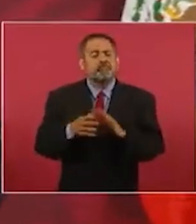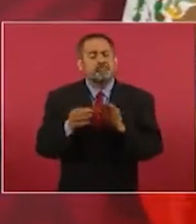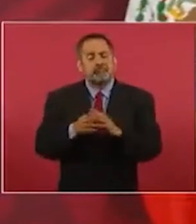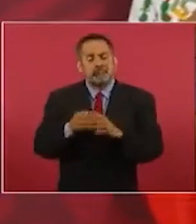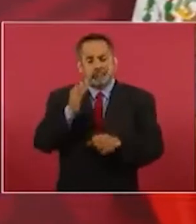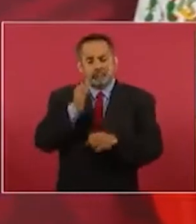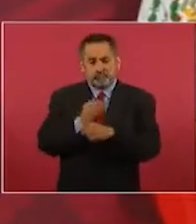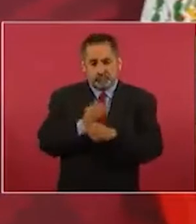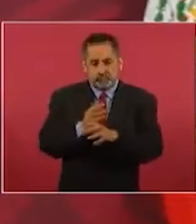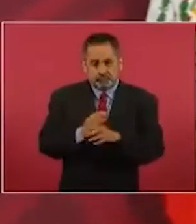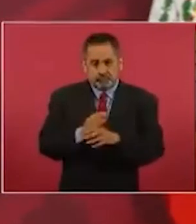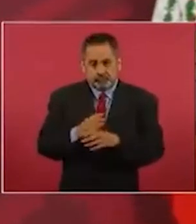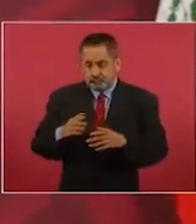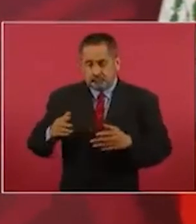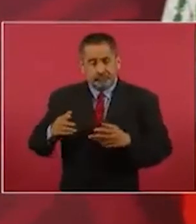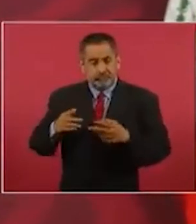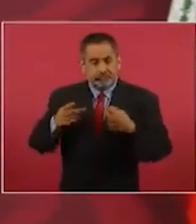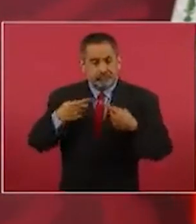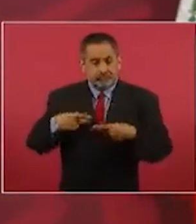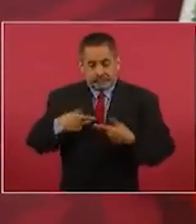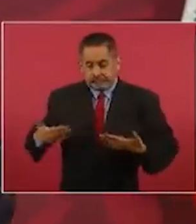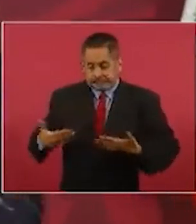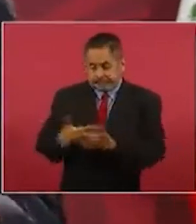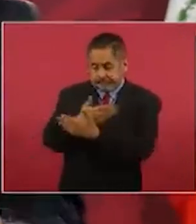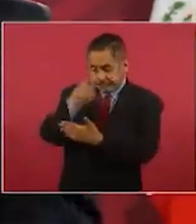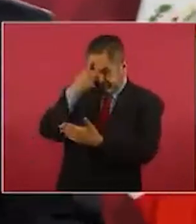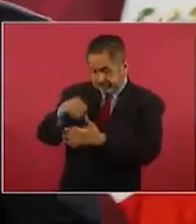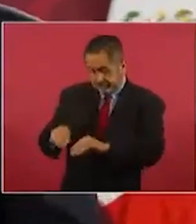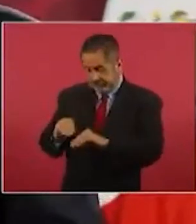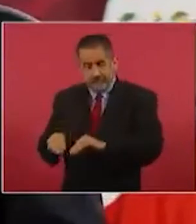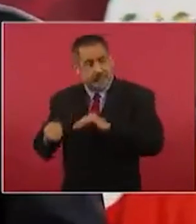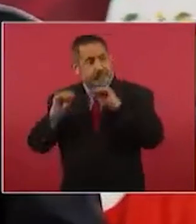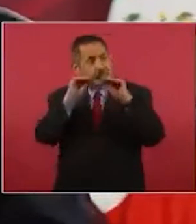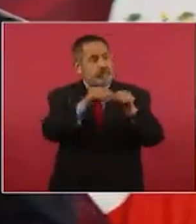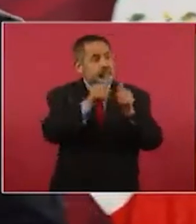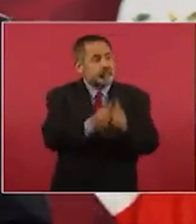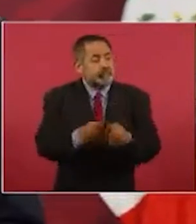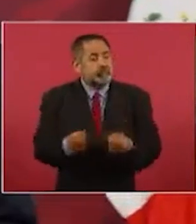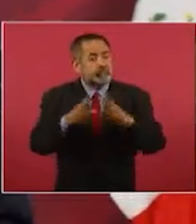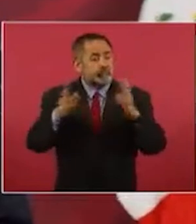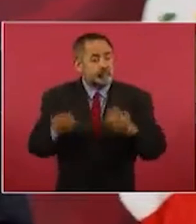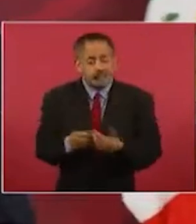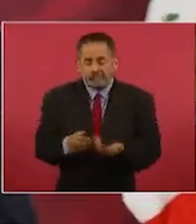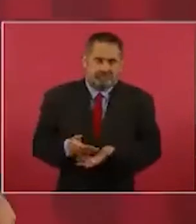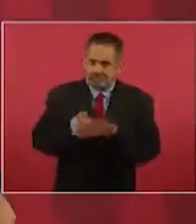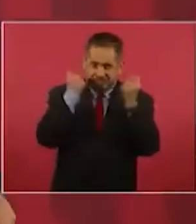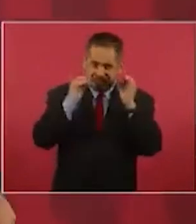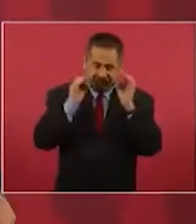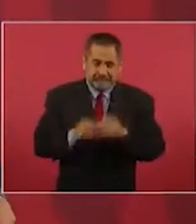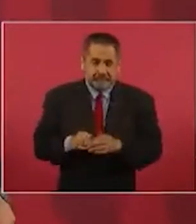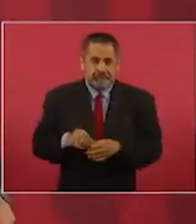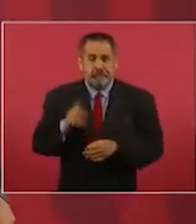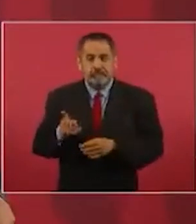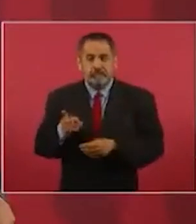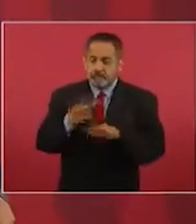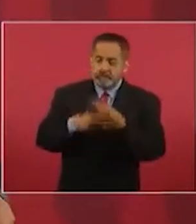directa, nacidos allá, digo, acá, no se sabe, pero de que son de origen